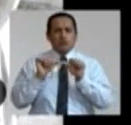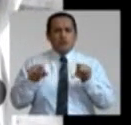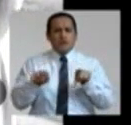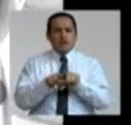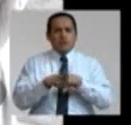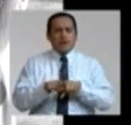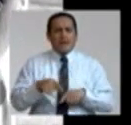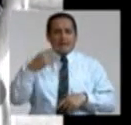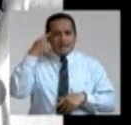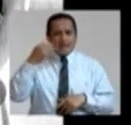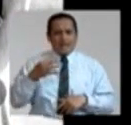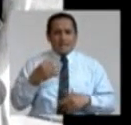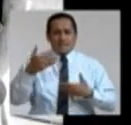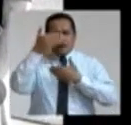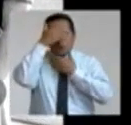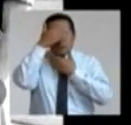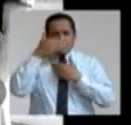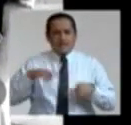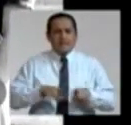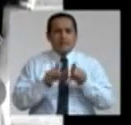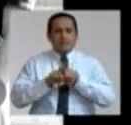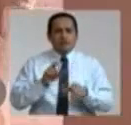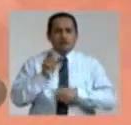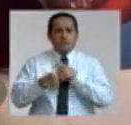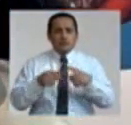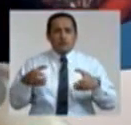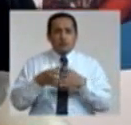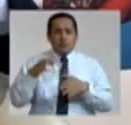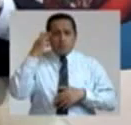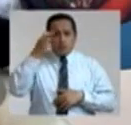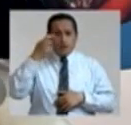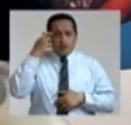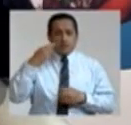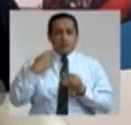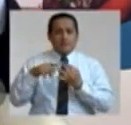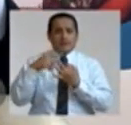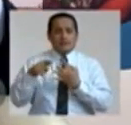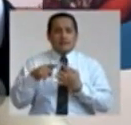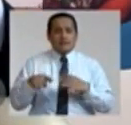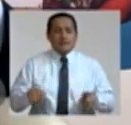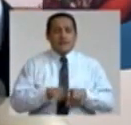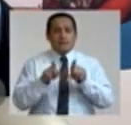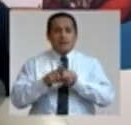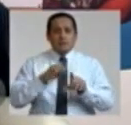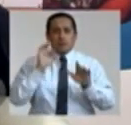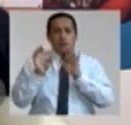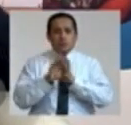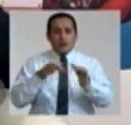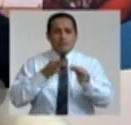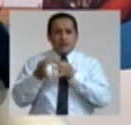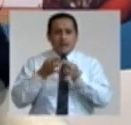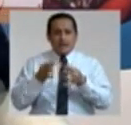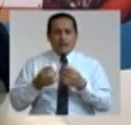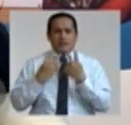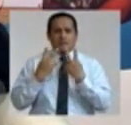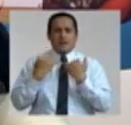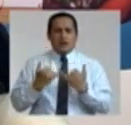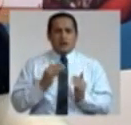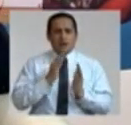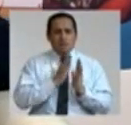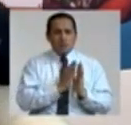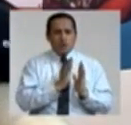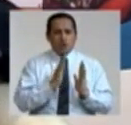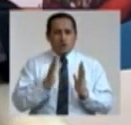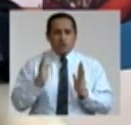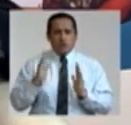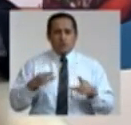sigan considerándose que son terroristas y que son agentes políticos, en fin. Entonces, el tratamiento